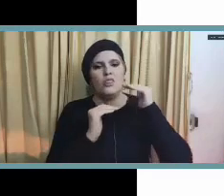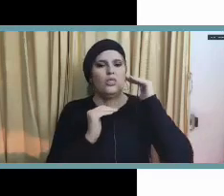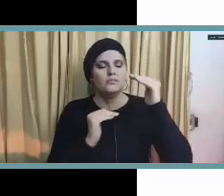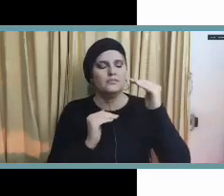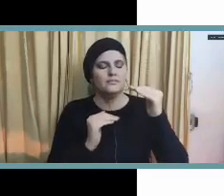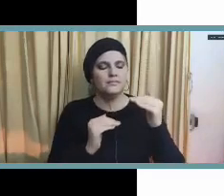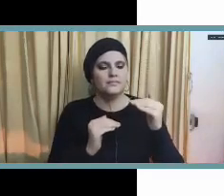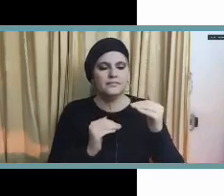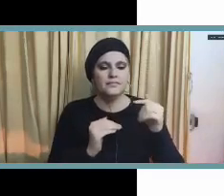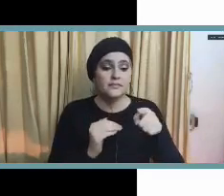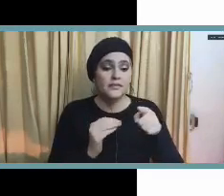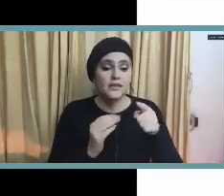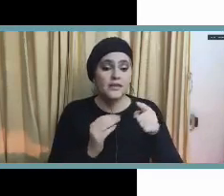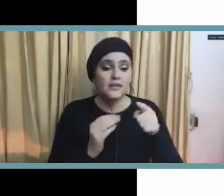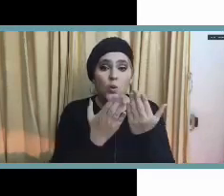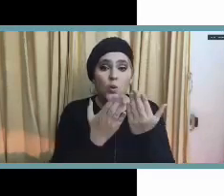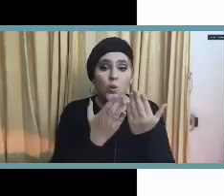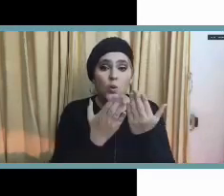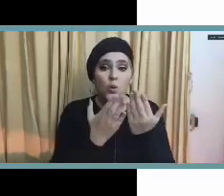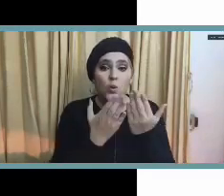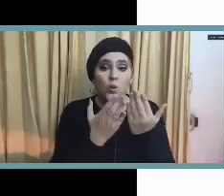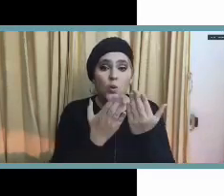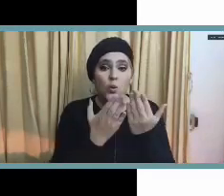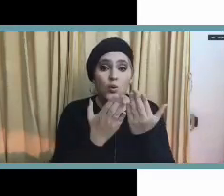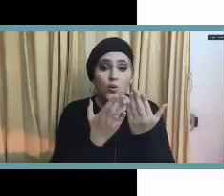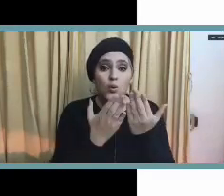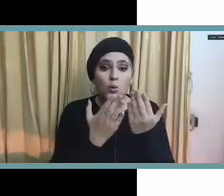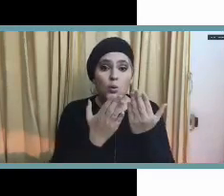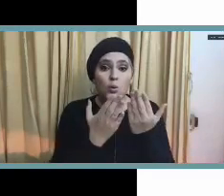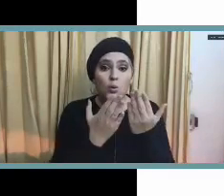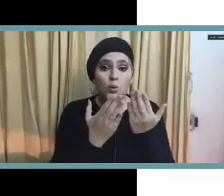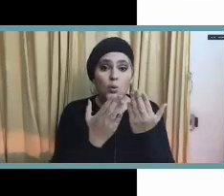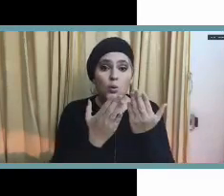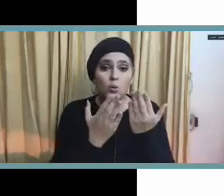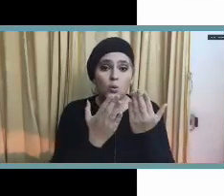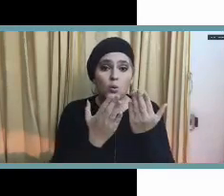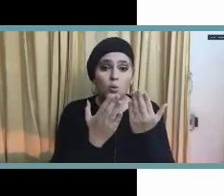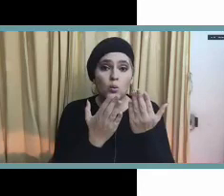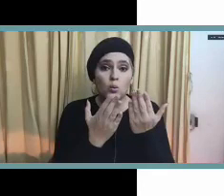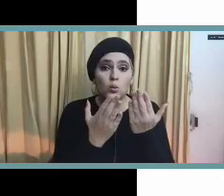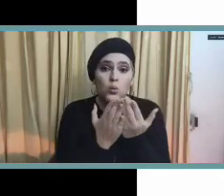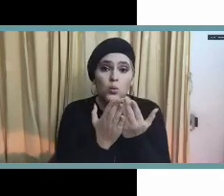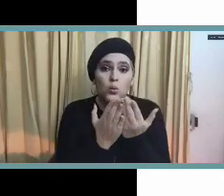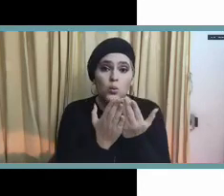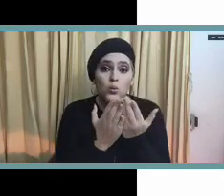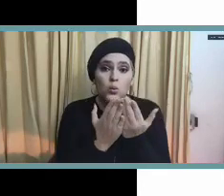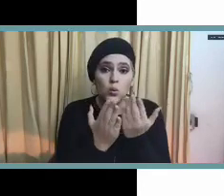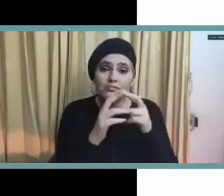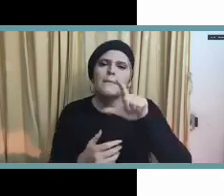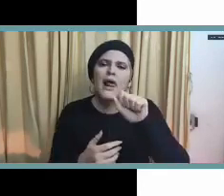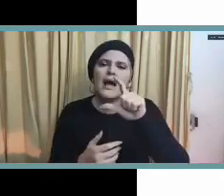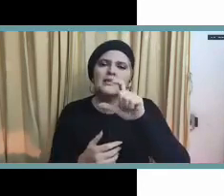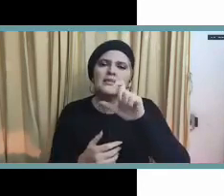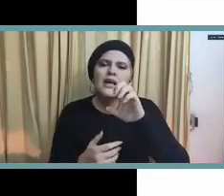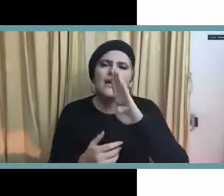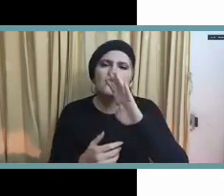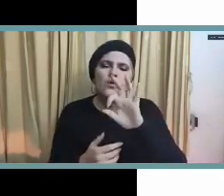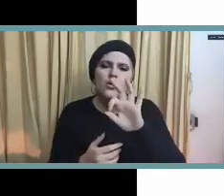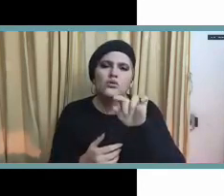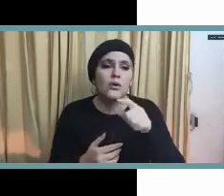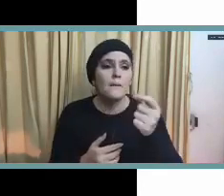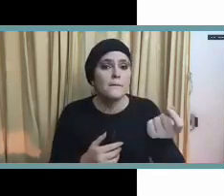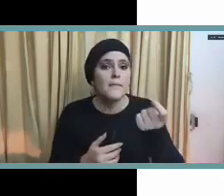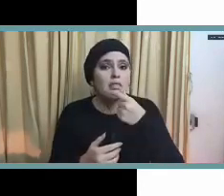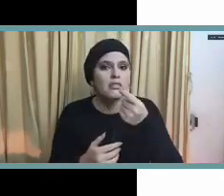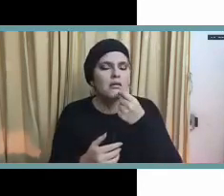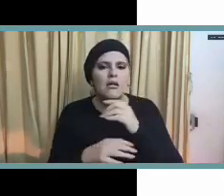que mostró, por ejemplo, cómo funcionaba el placebo. Placebo es que yo doy una cápsula que tiene nada,